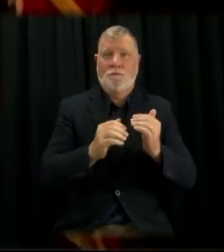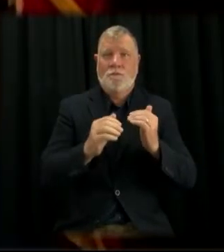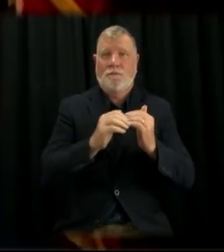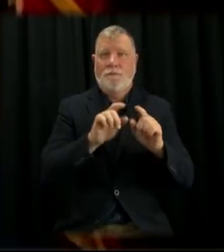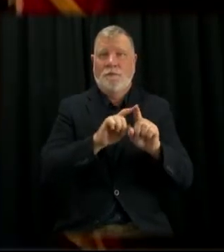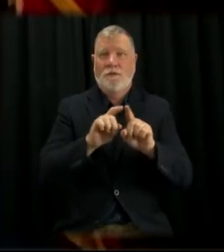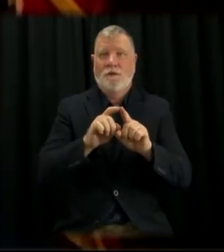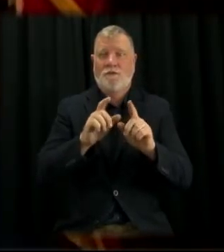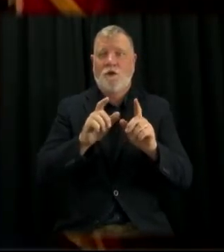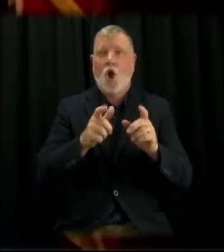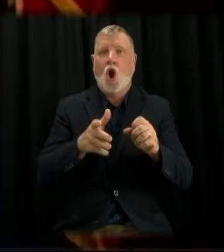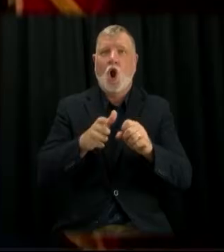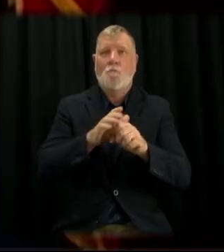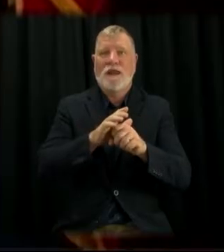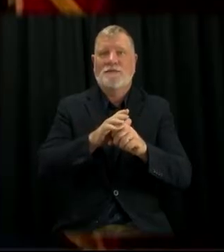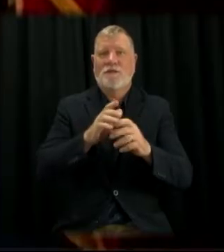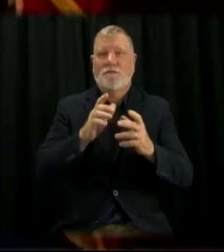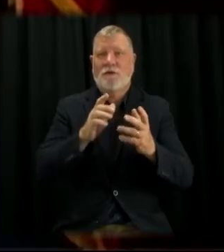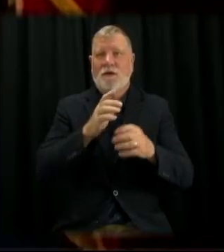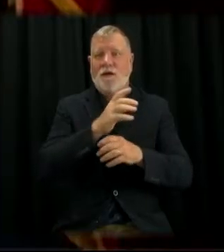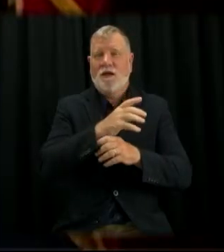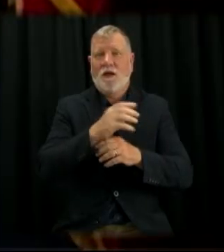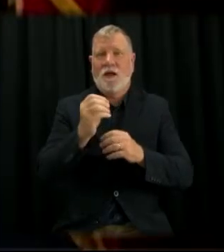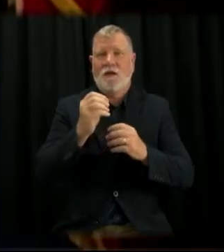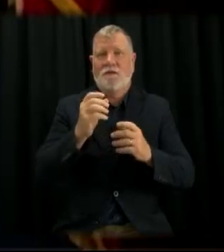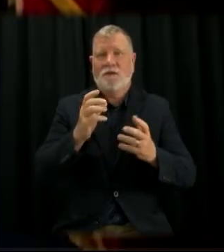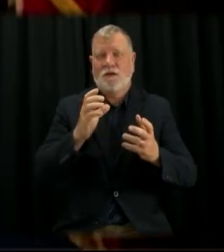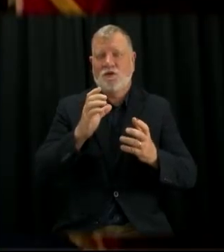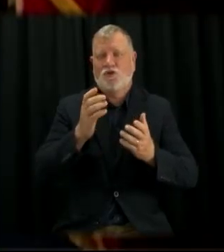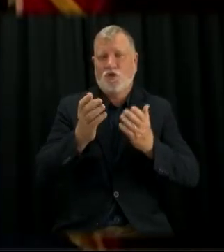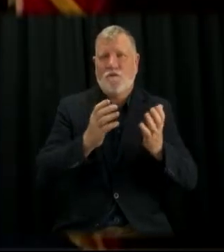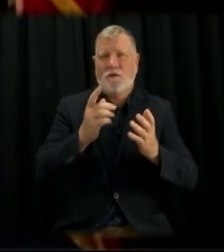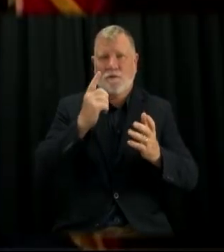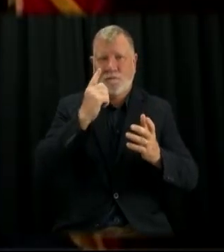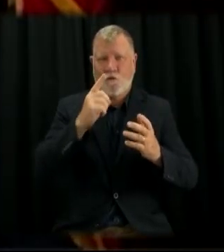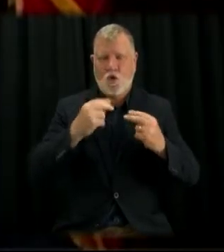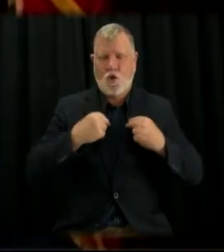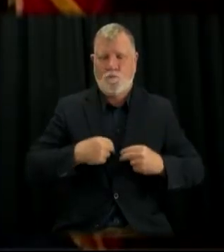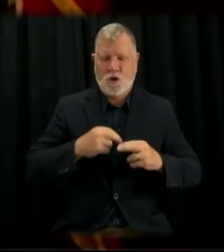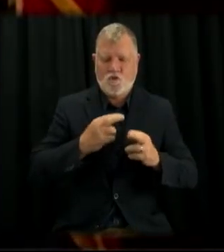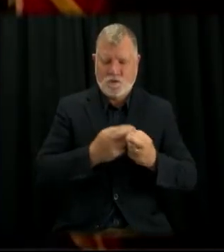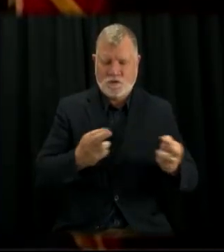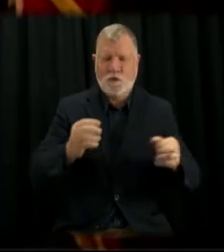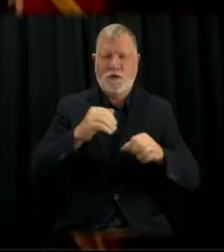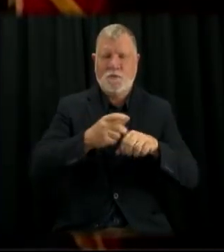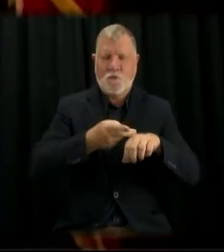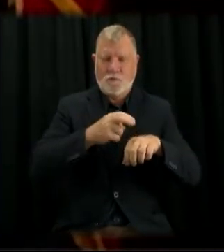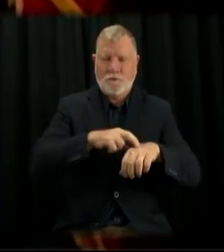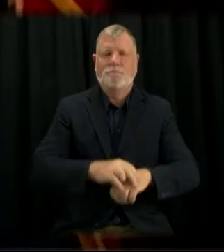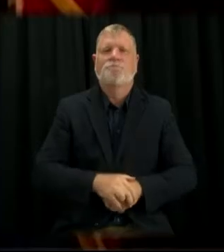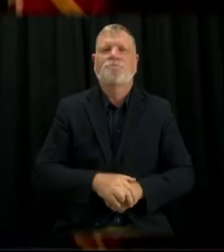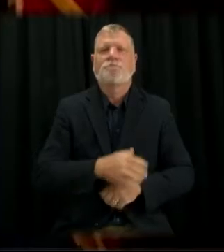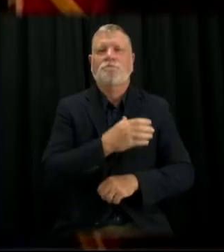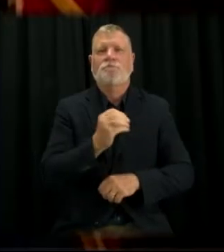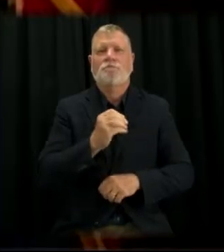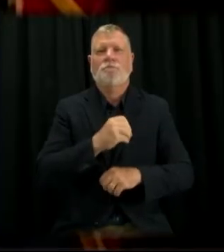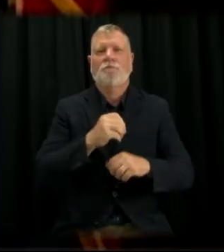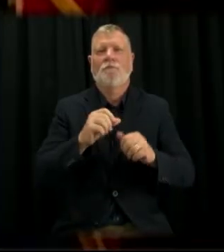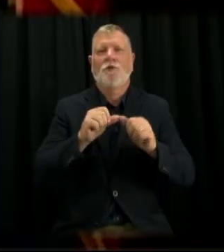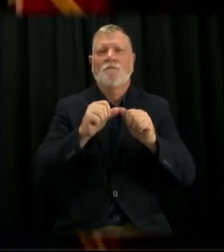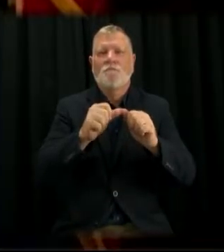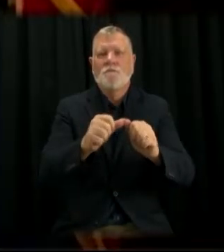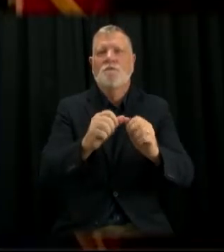del plan de remuneración comprensiva para la reforma civil de los empleados civiles y el proceso